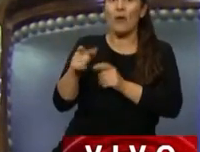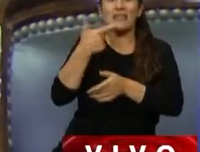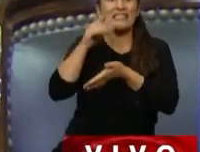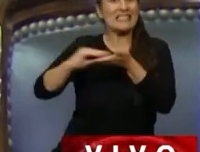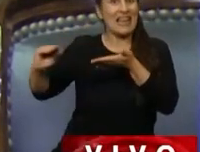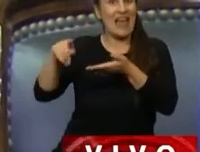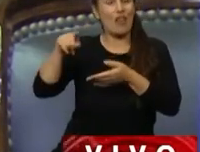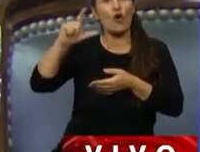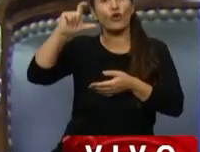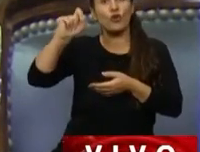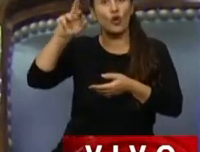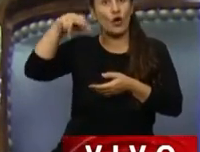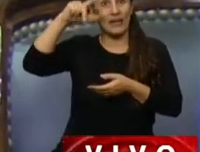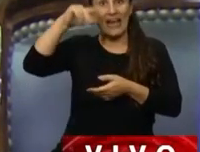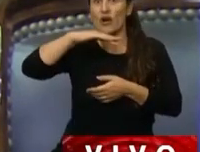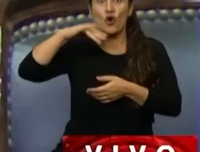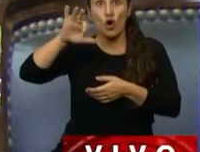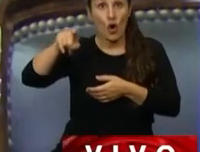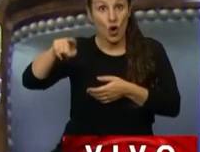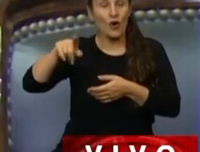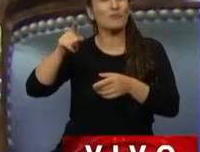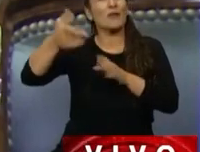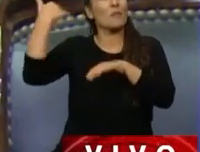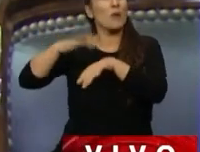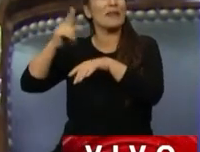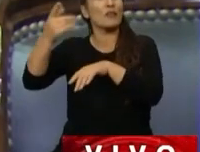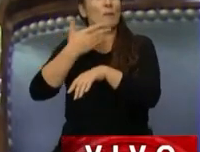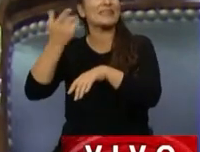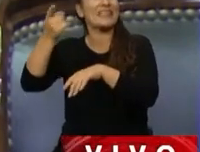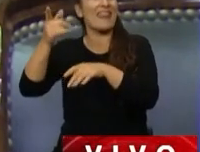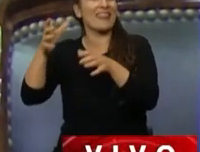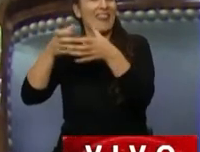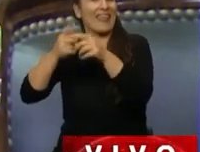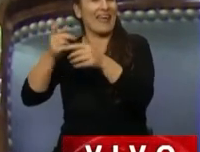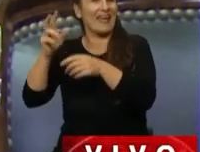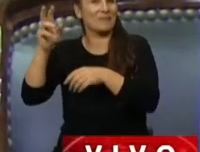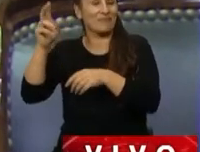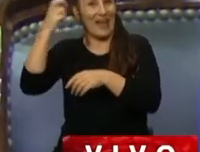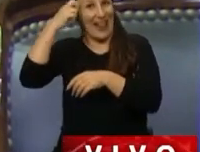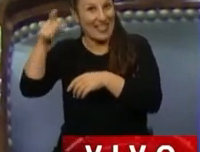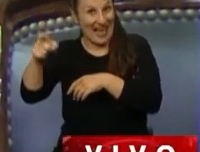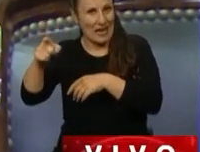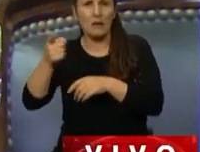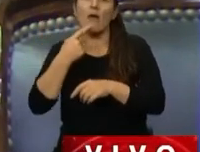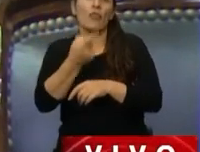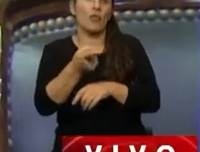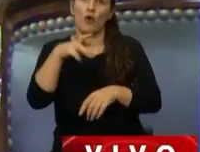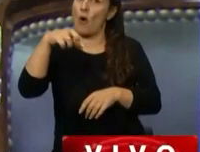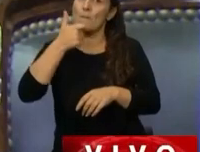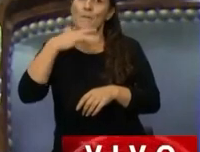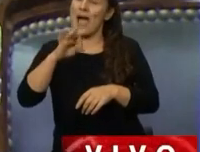senador nacional Alfredo Cornejo y en su momento presidente de la Unión Cívica Radical dijo que había que suspender las PASO o las